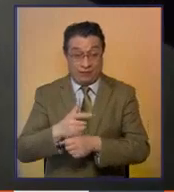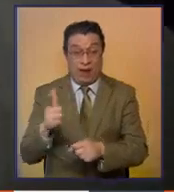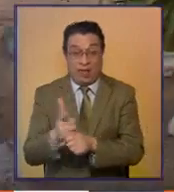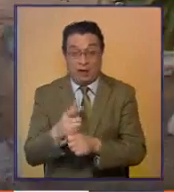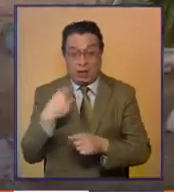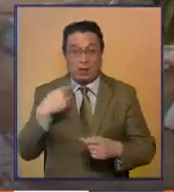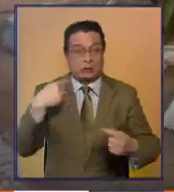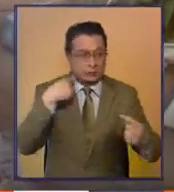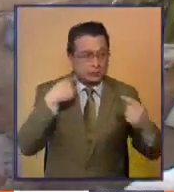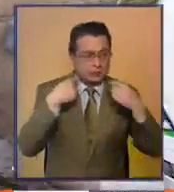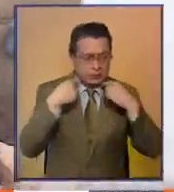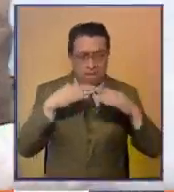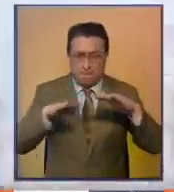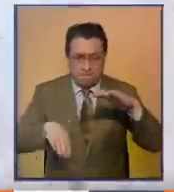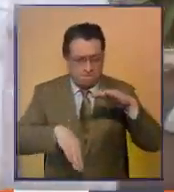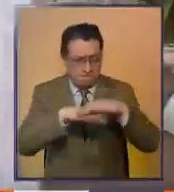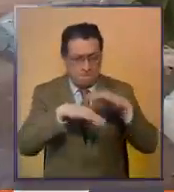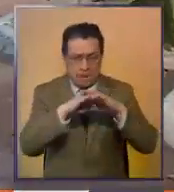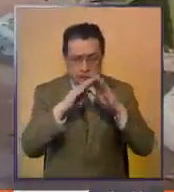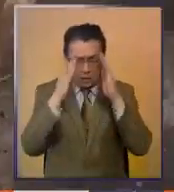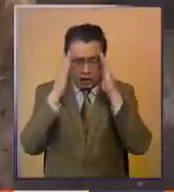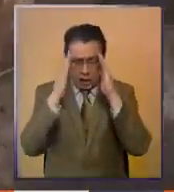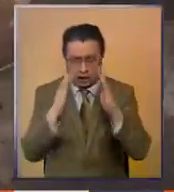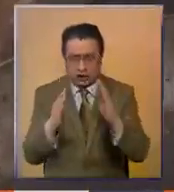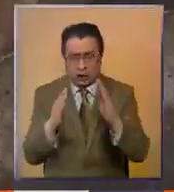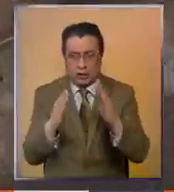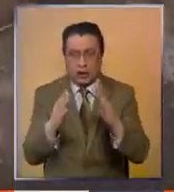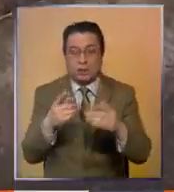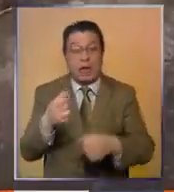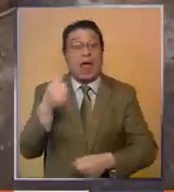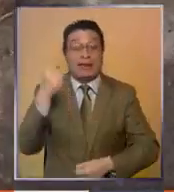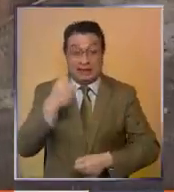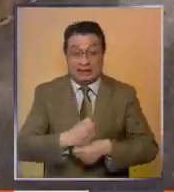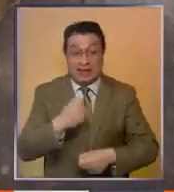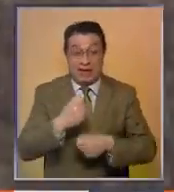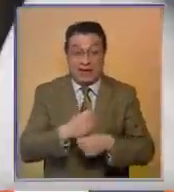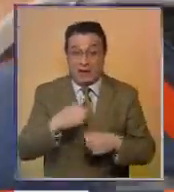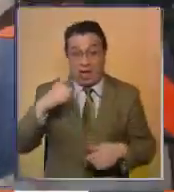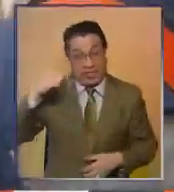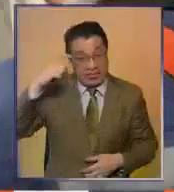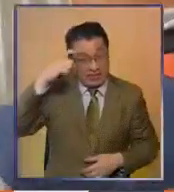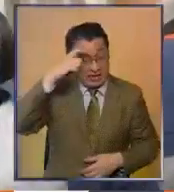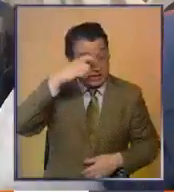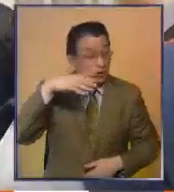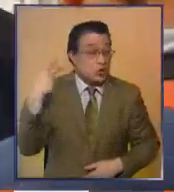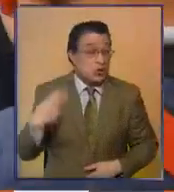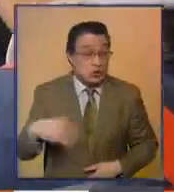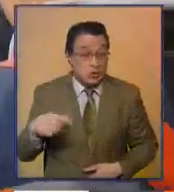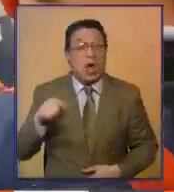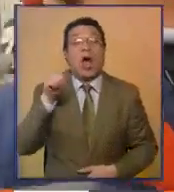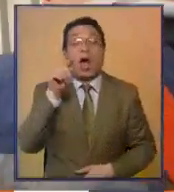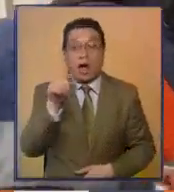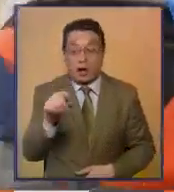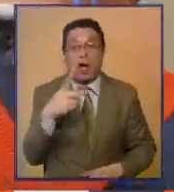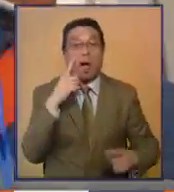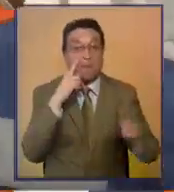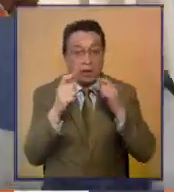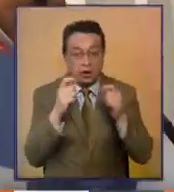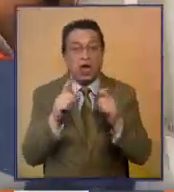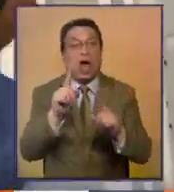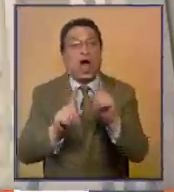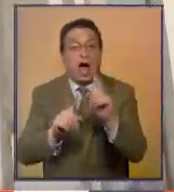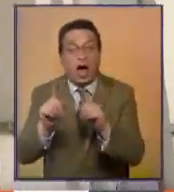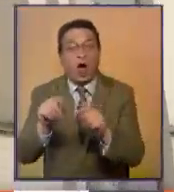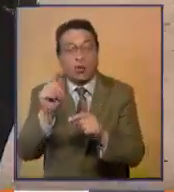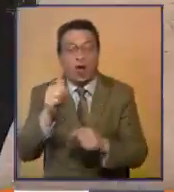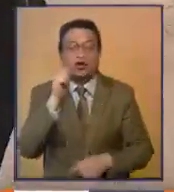que exigen la máxima concentración. Son los trabajos extremos. Conoceremos parte de los riesgos que enfrentan a